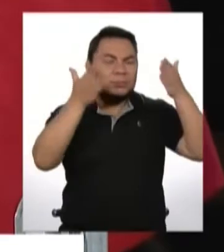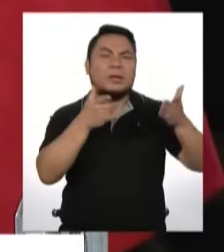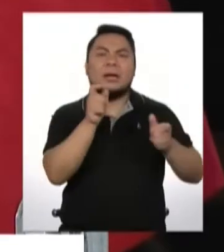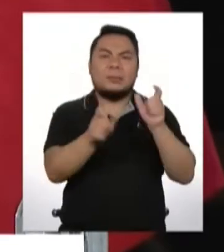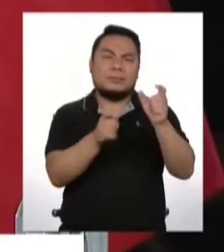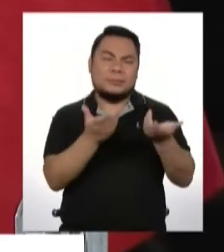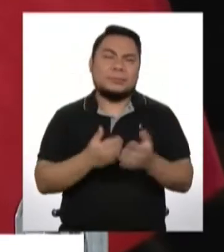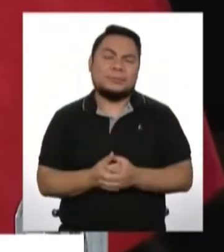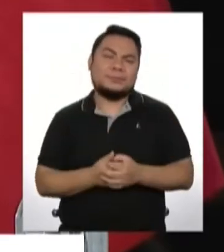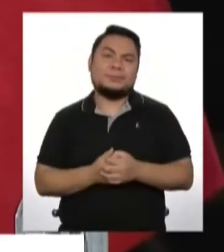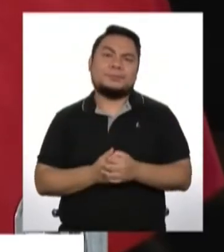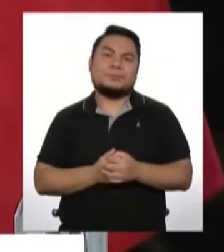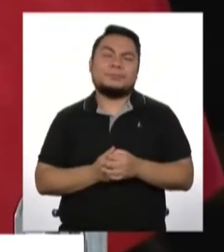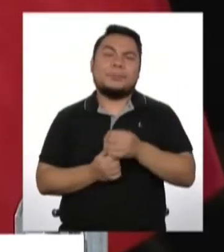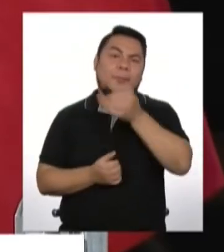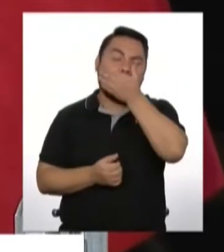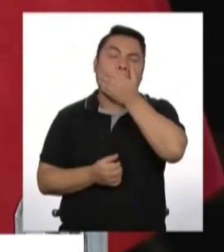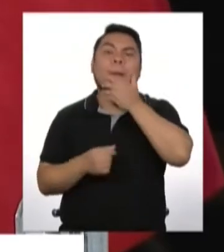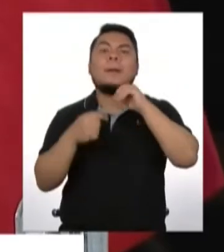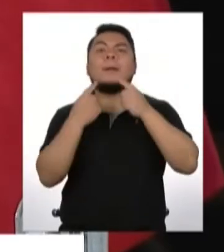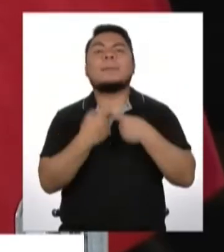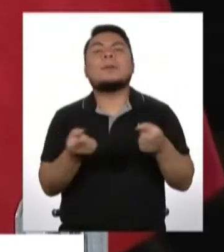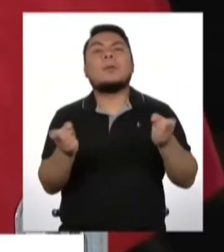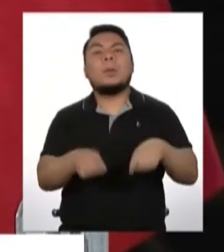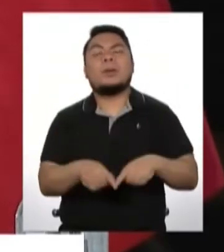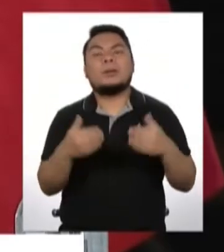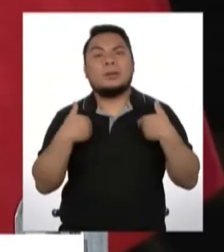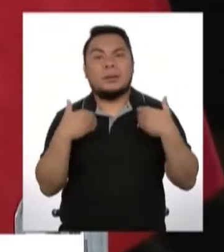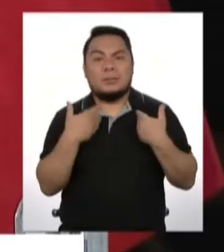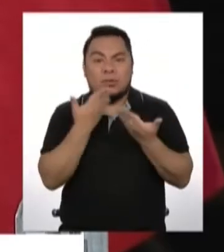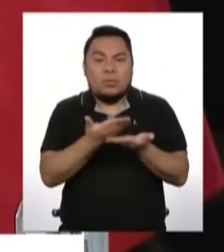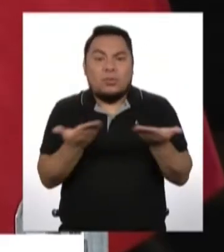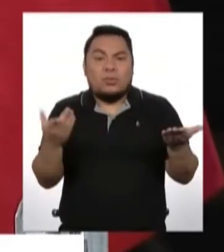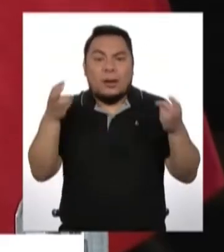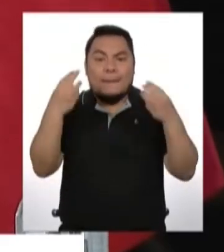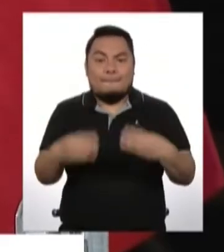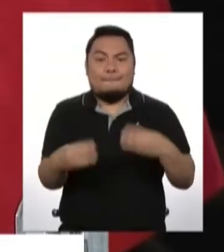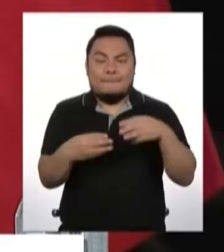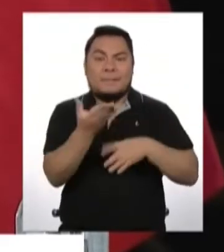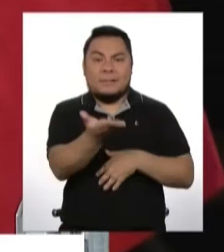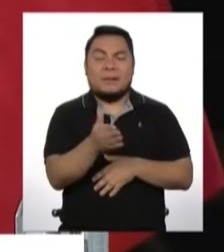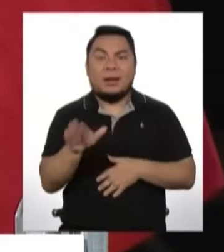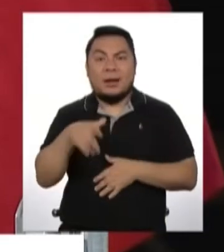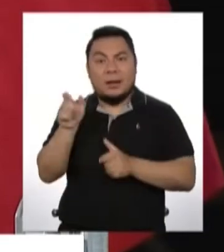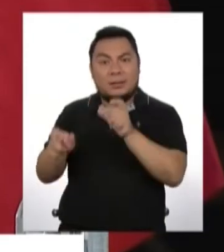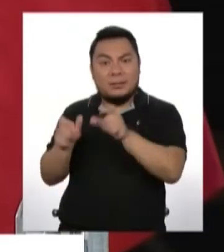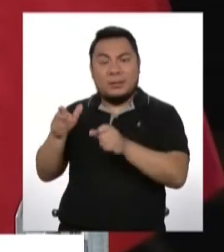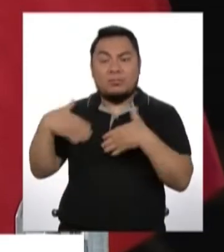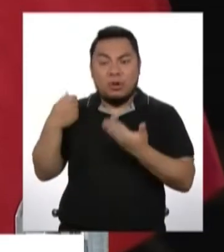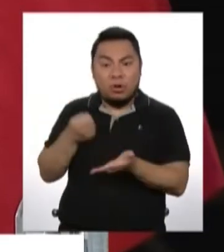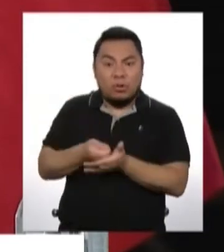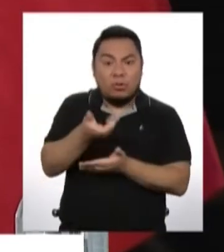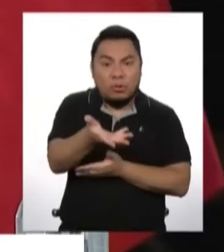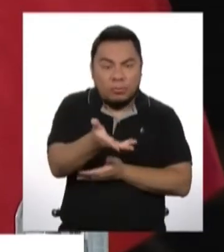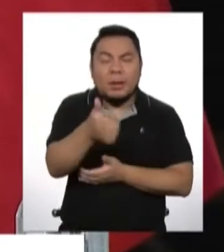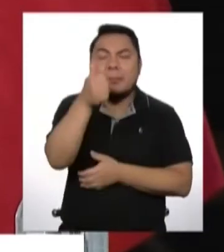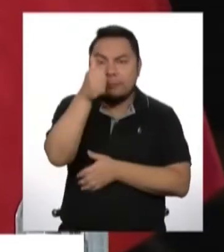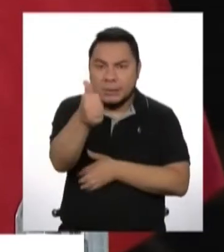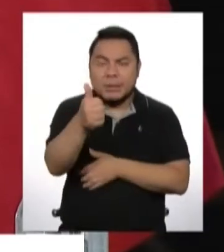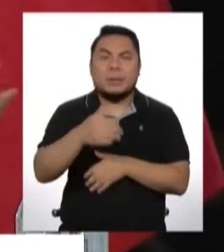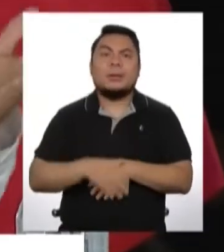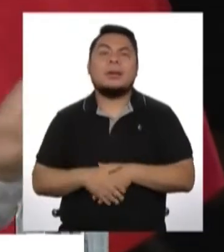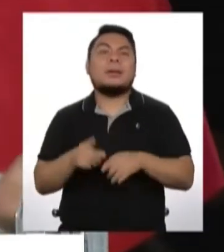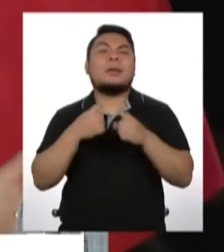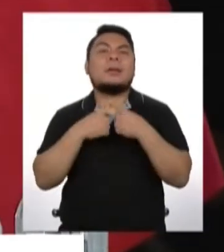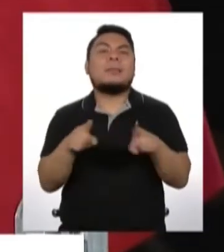Pero mientras que tengamos productos en los mercados y haya gente para poder comprarlos, está muy bien.